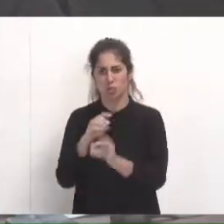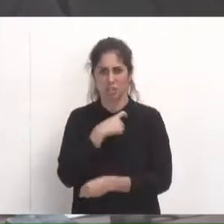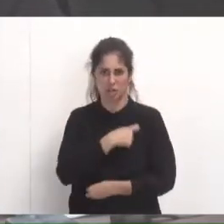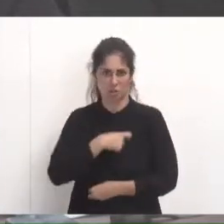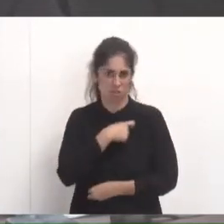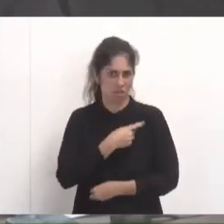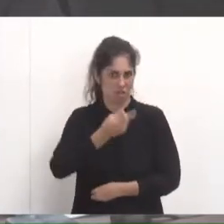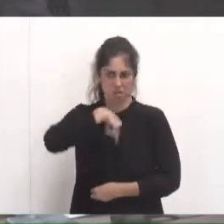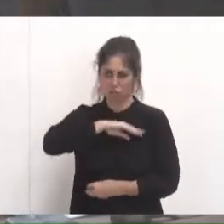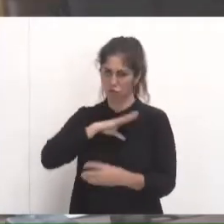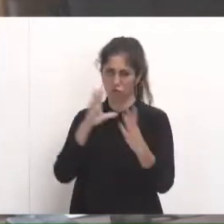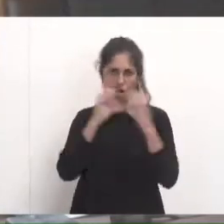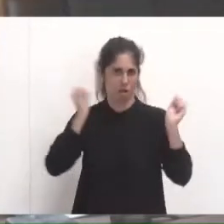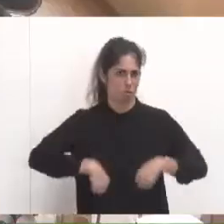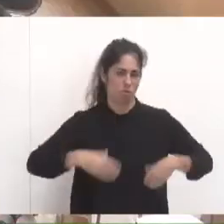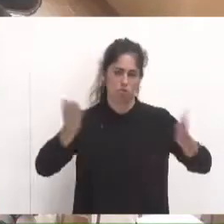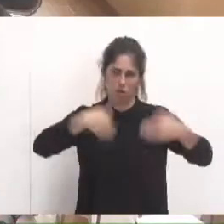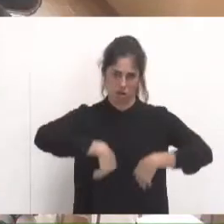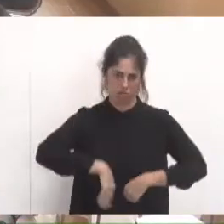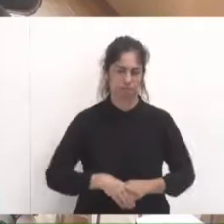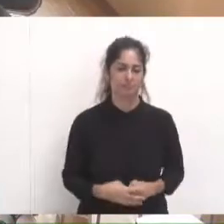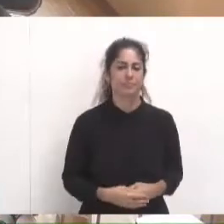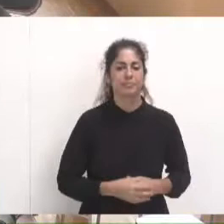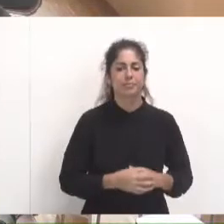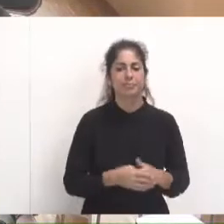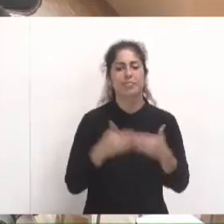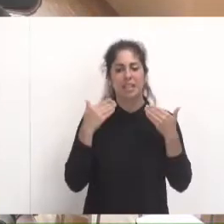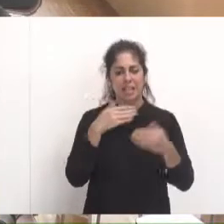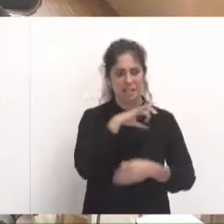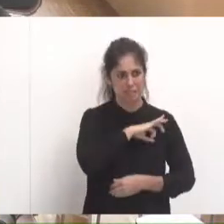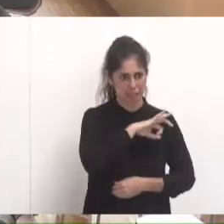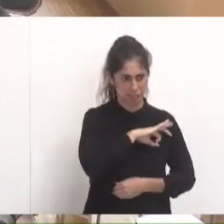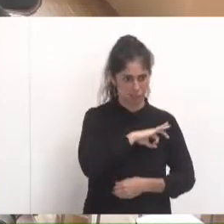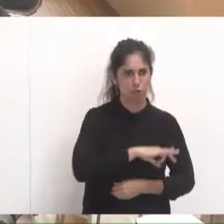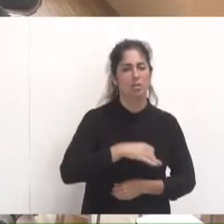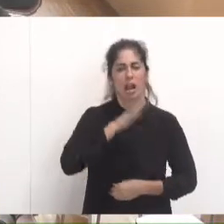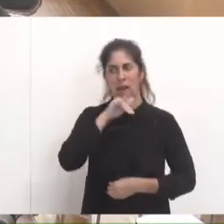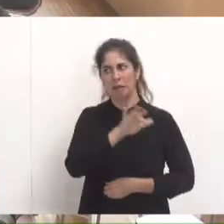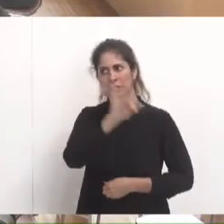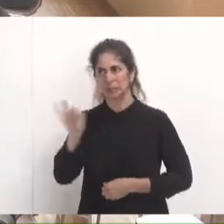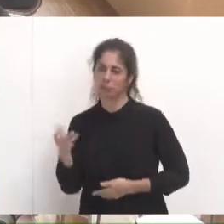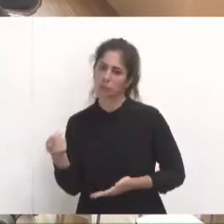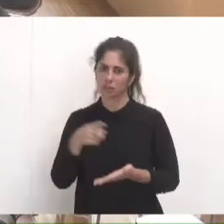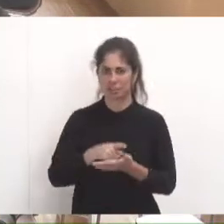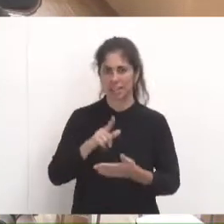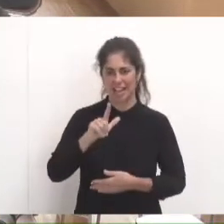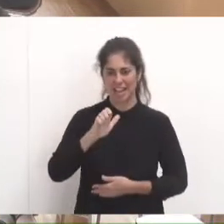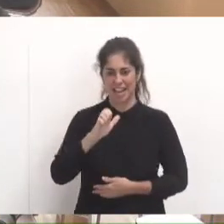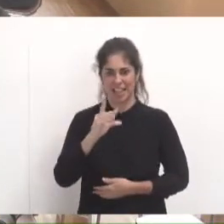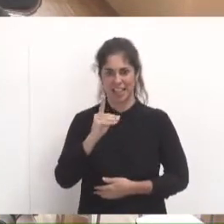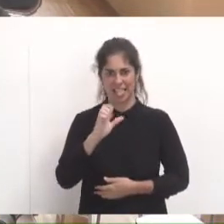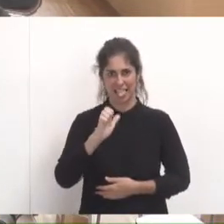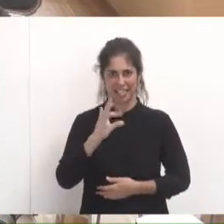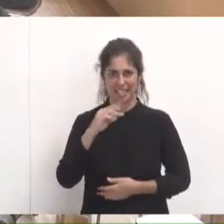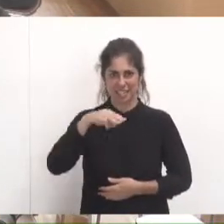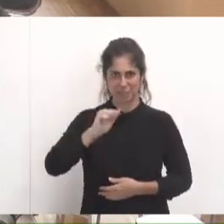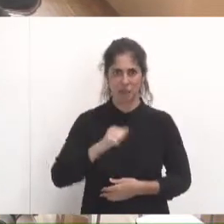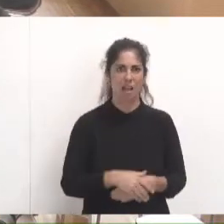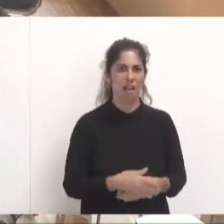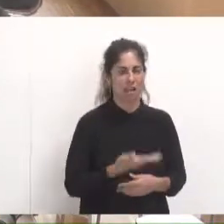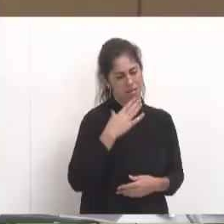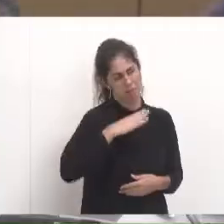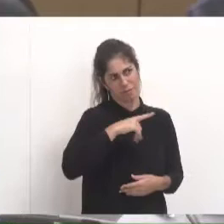expuestas. Gracias, señor director insular. Señor Ledesma. Señor Becerra, no se enfade. Parece que se enfada,